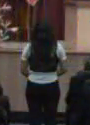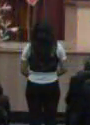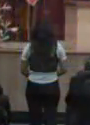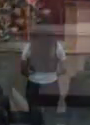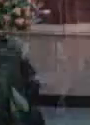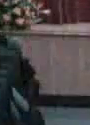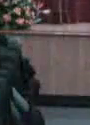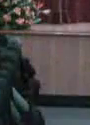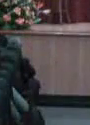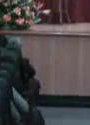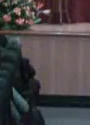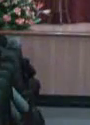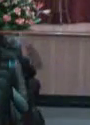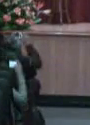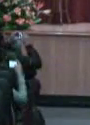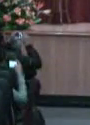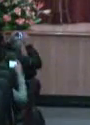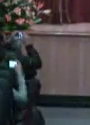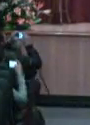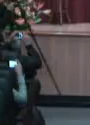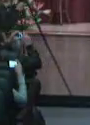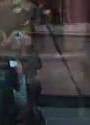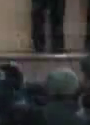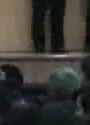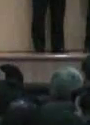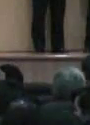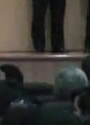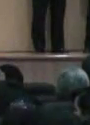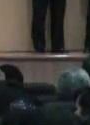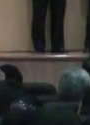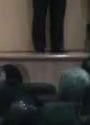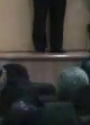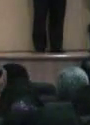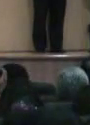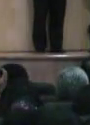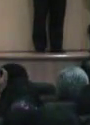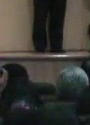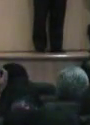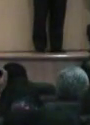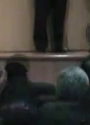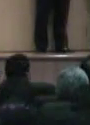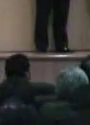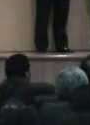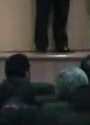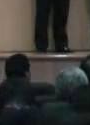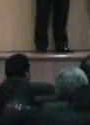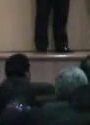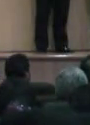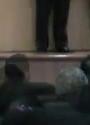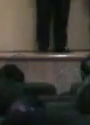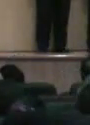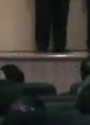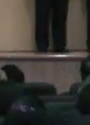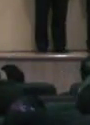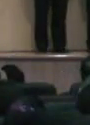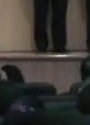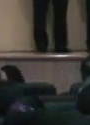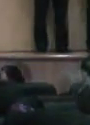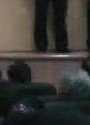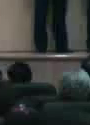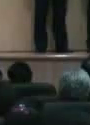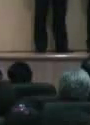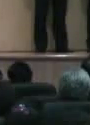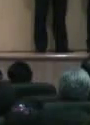Los 7 magistrados del Tribunal Constitucional recibieron el diploma y la medalla institucional de parte del rector de la